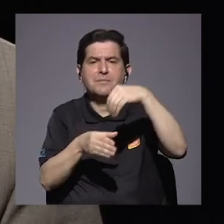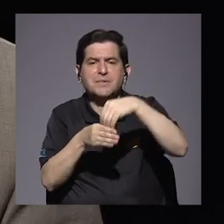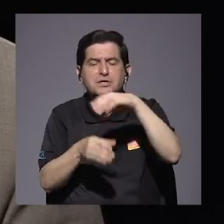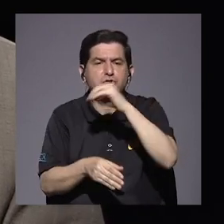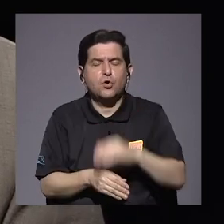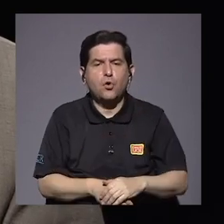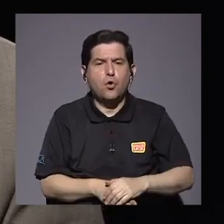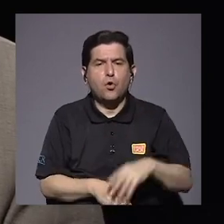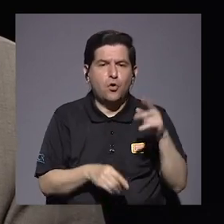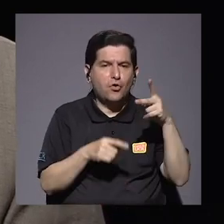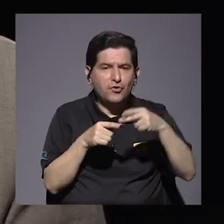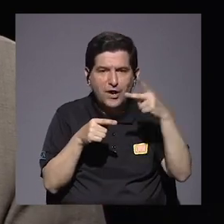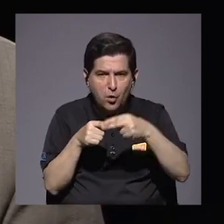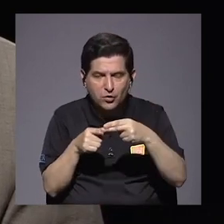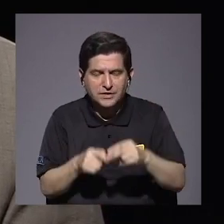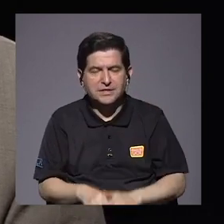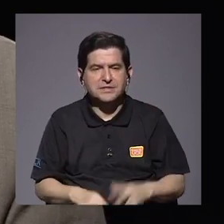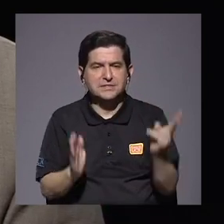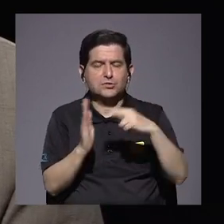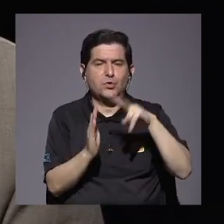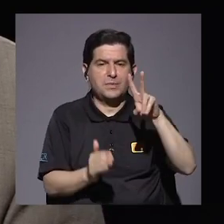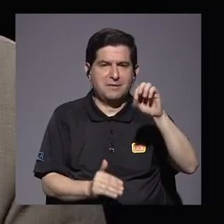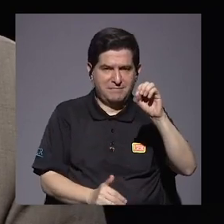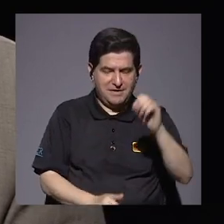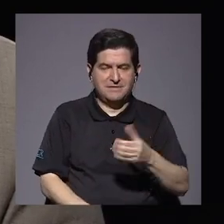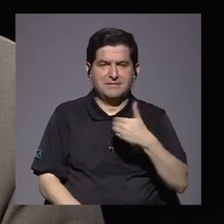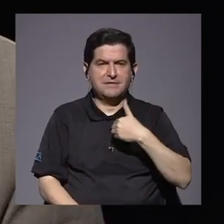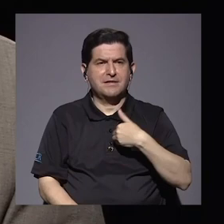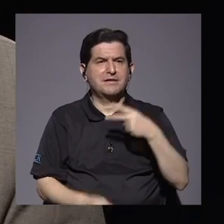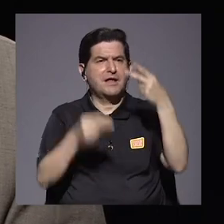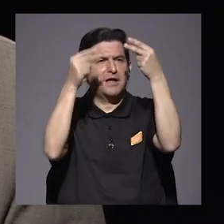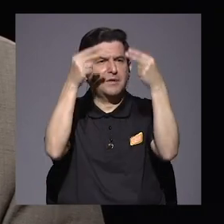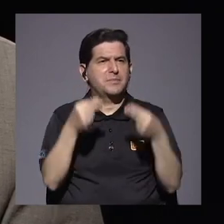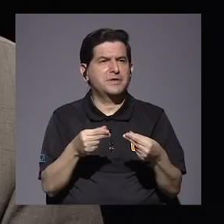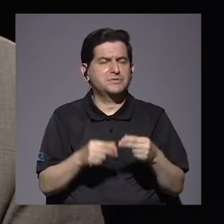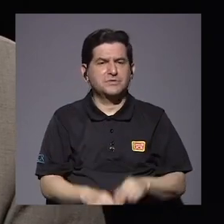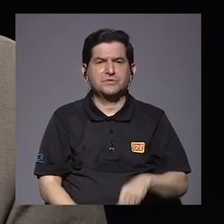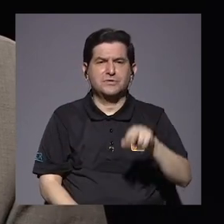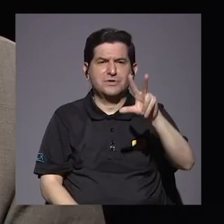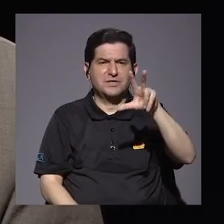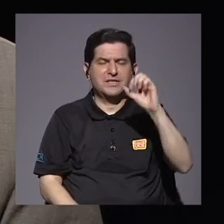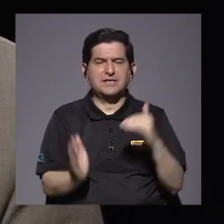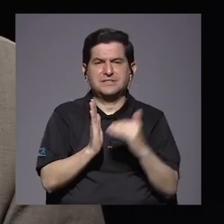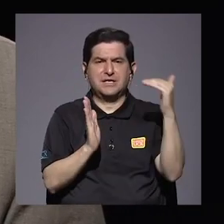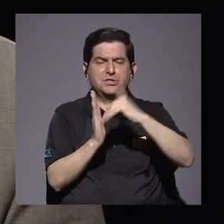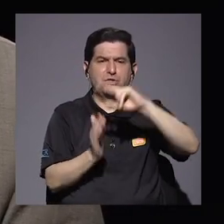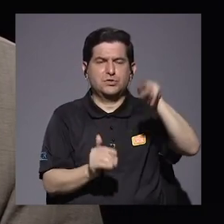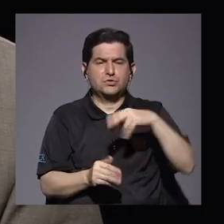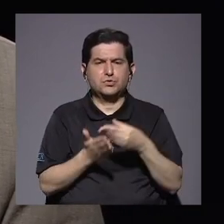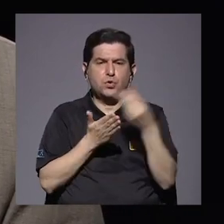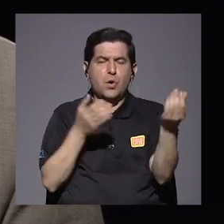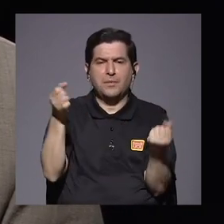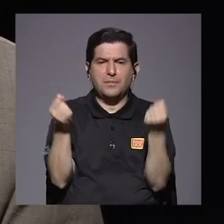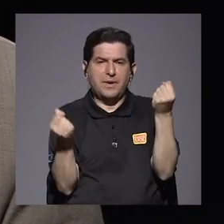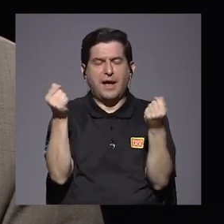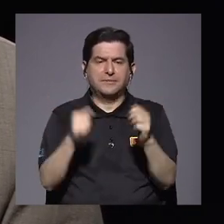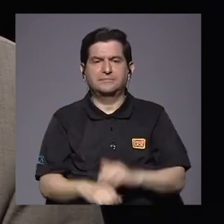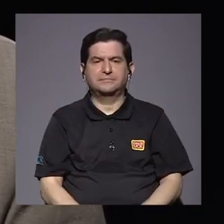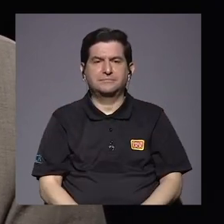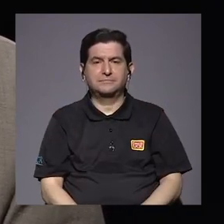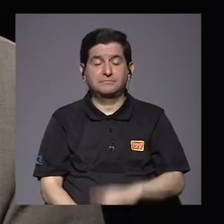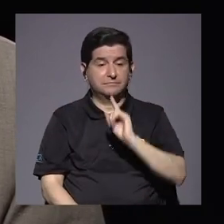inversiones. Porque vamos a ver, por ejemplo, en el 2020 teníamos un presupuesto cercano a los 300 millones de colones para compra de